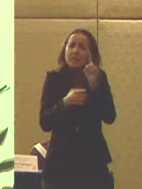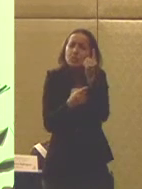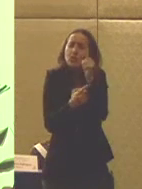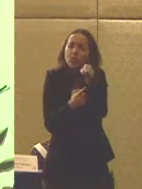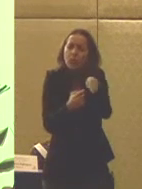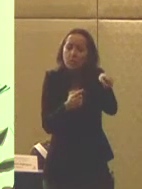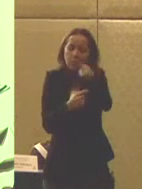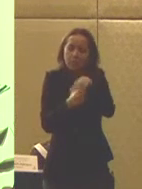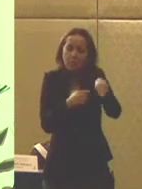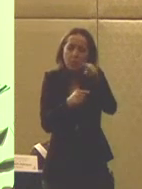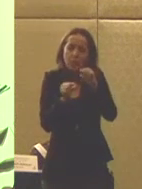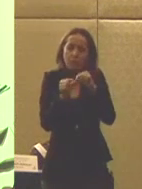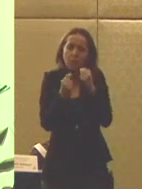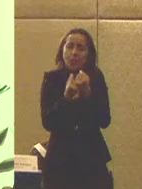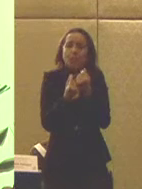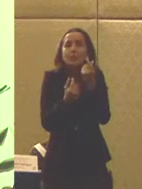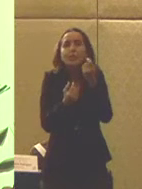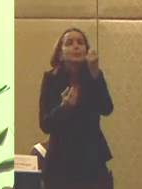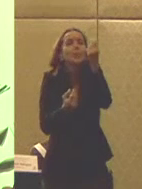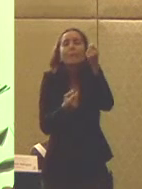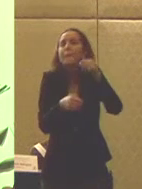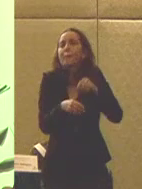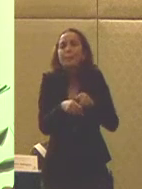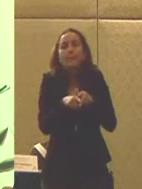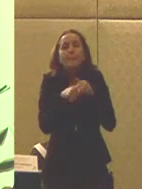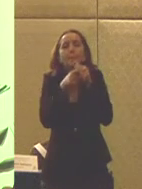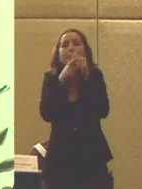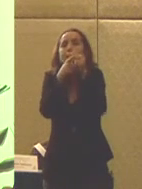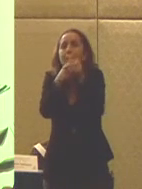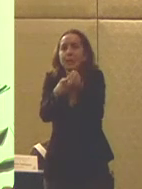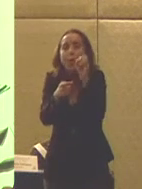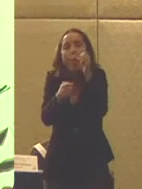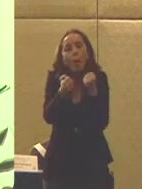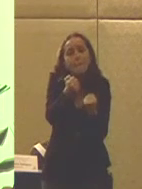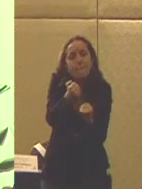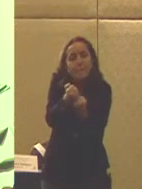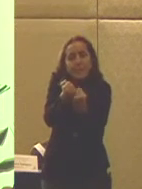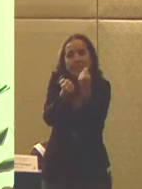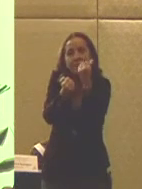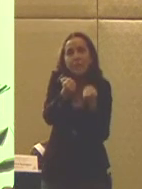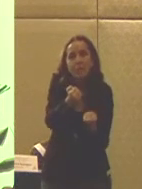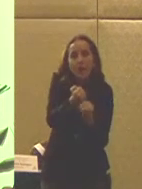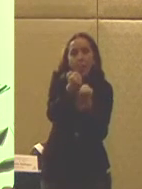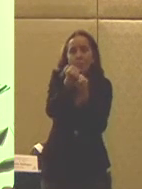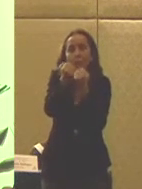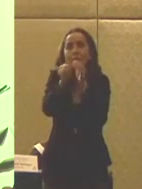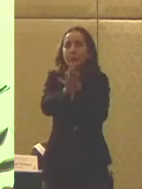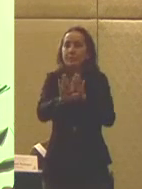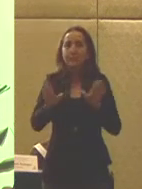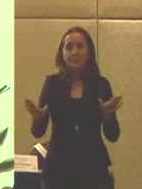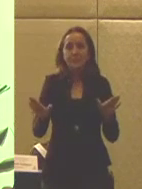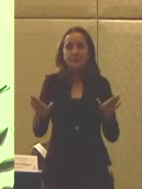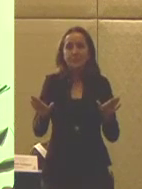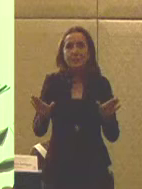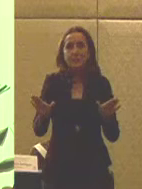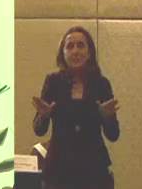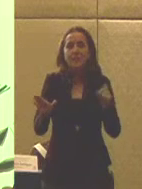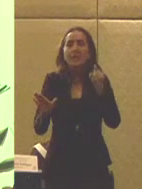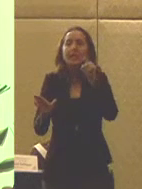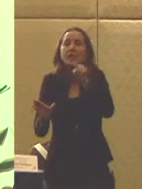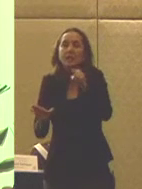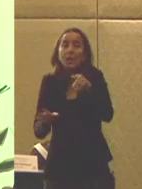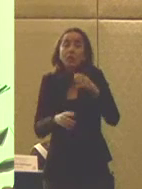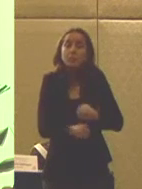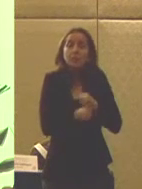bien subsidios directos en forma de seguro a la parte agrícola. Existen también experiencias sobre seguros